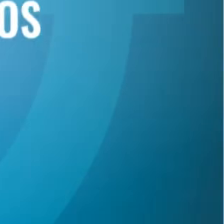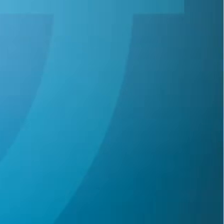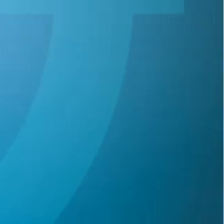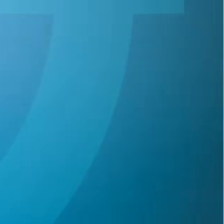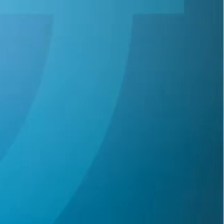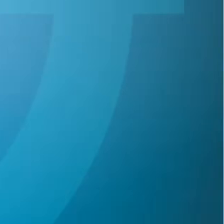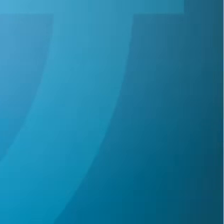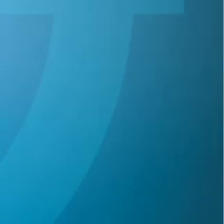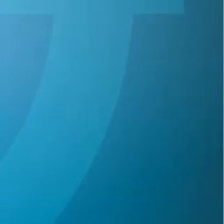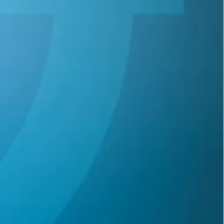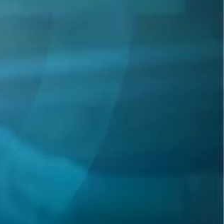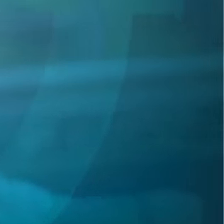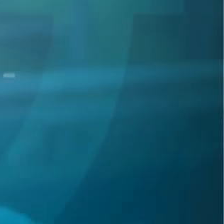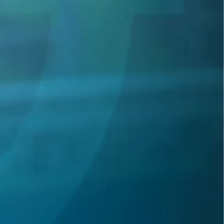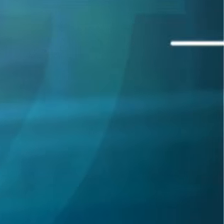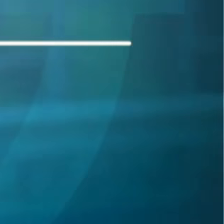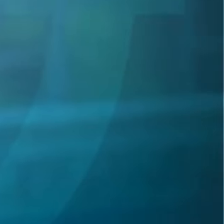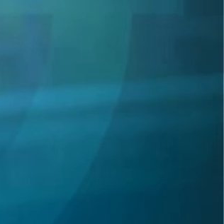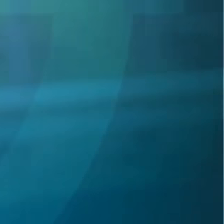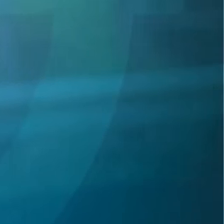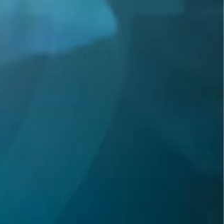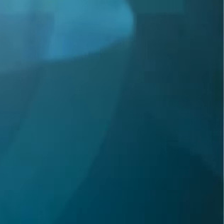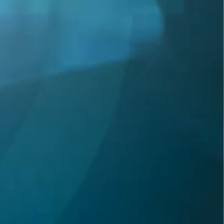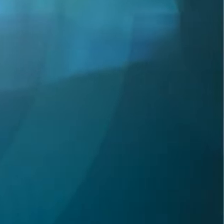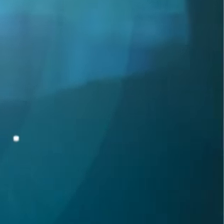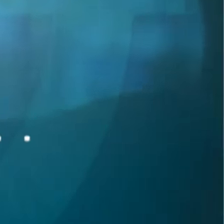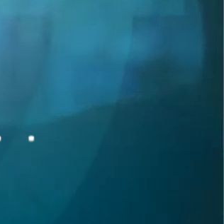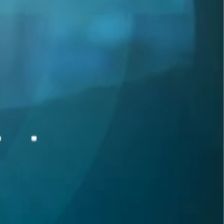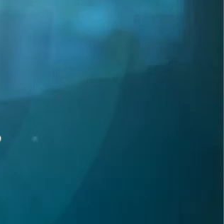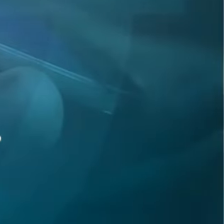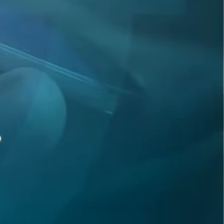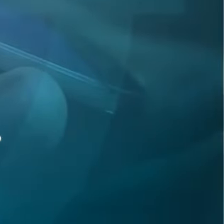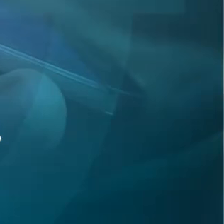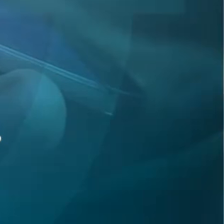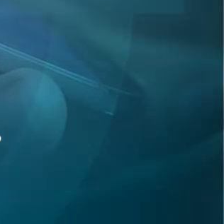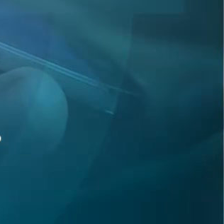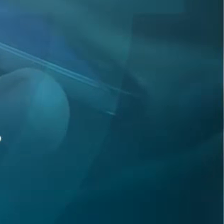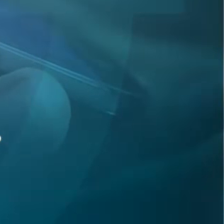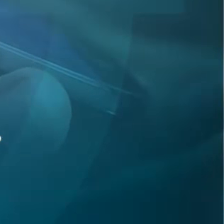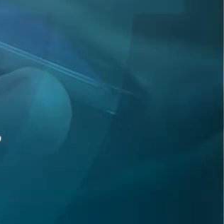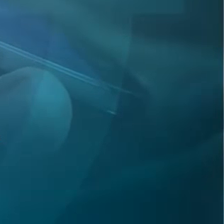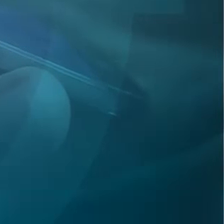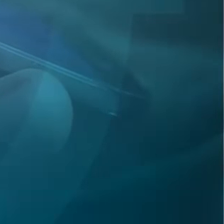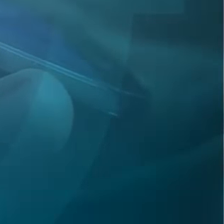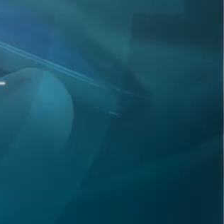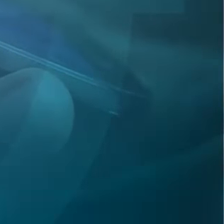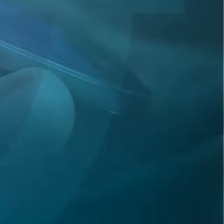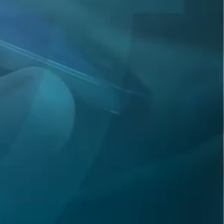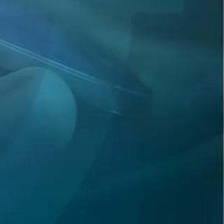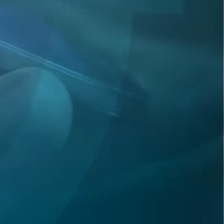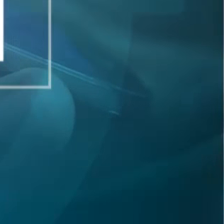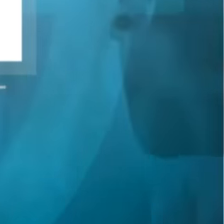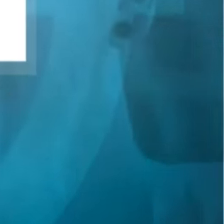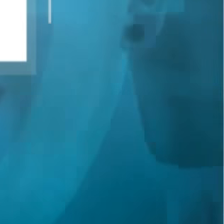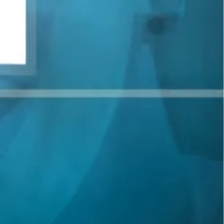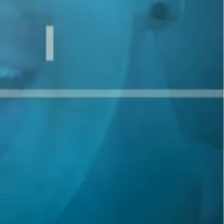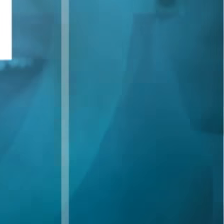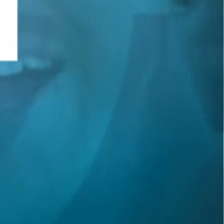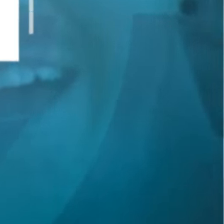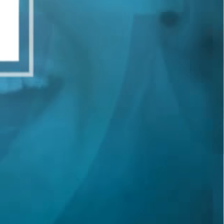Internet es social y nosotros también. Síguenos en Facebook, Instagram y Twitter. Chrome, odontología especializada.